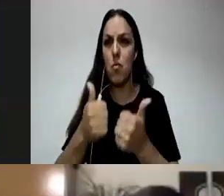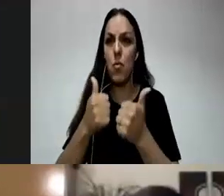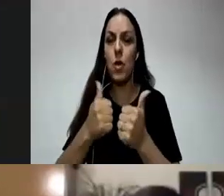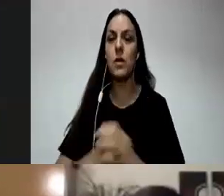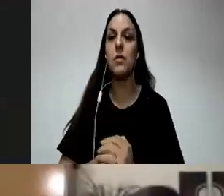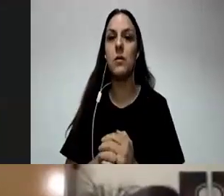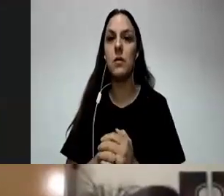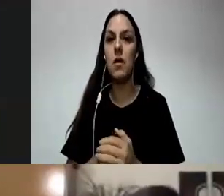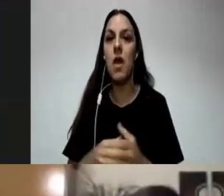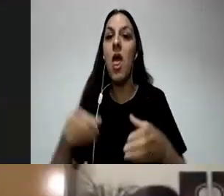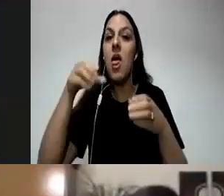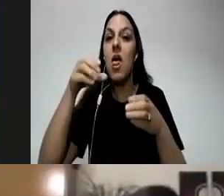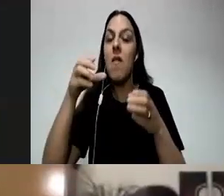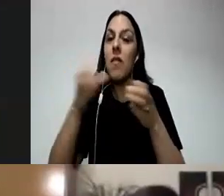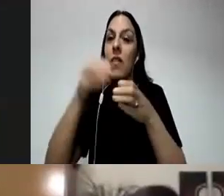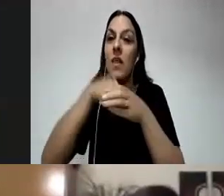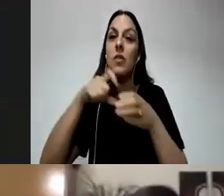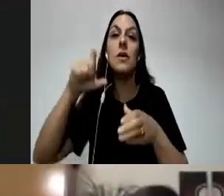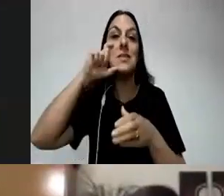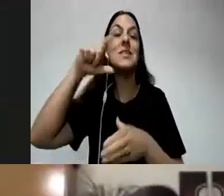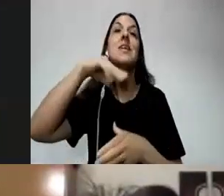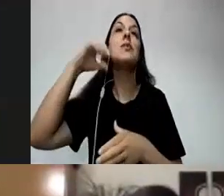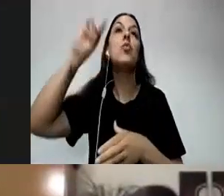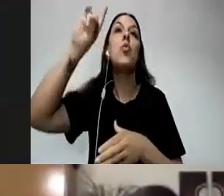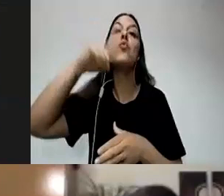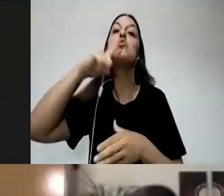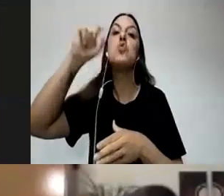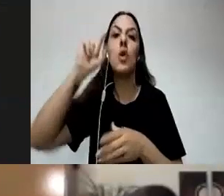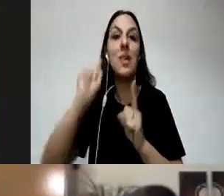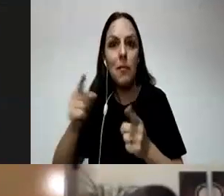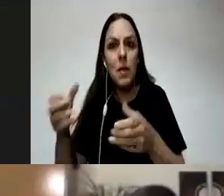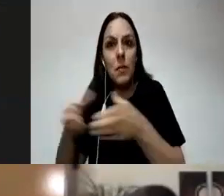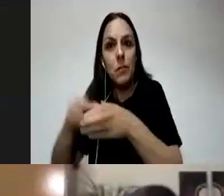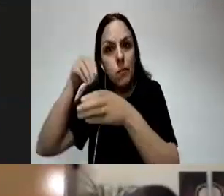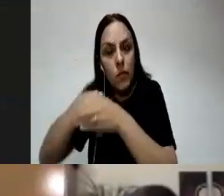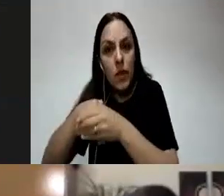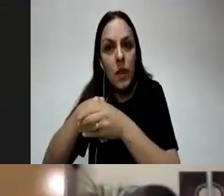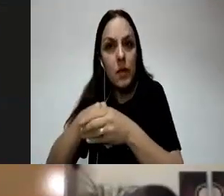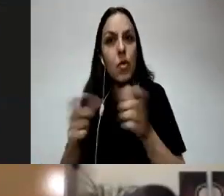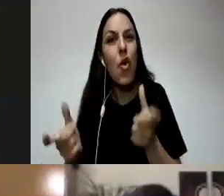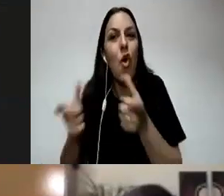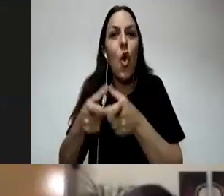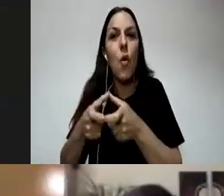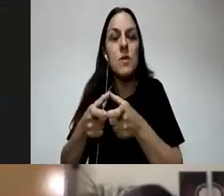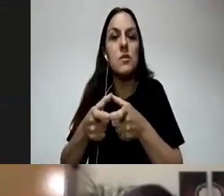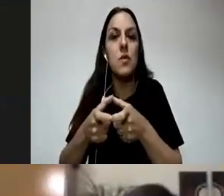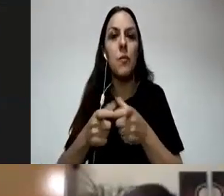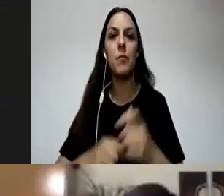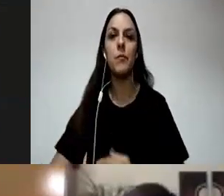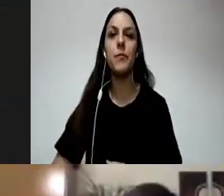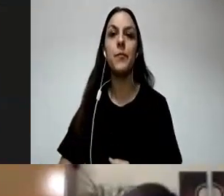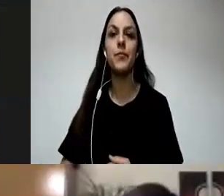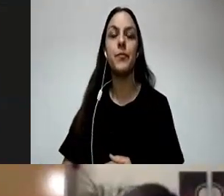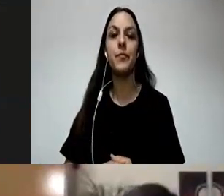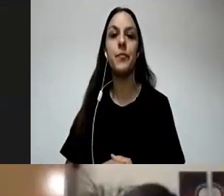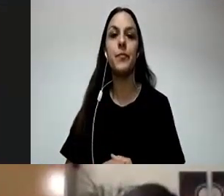Sijuso como en la Comisión. Simplemente eso, y bueno, solamente ahora quedarme con